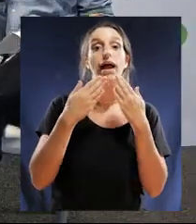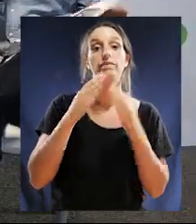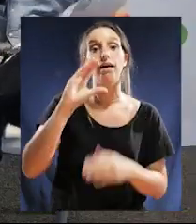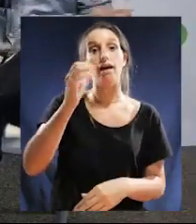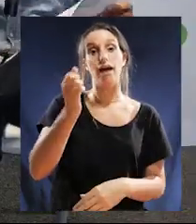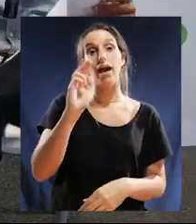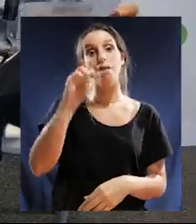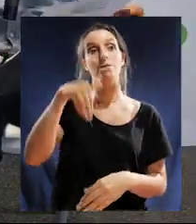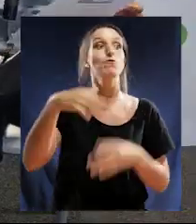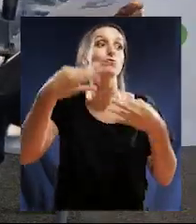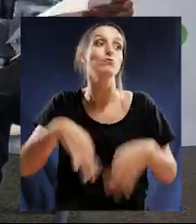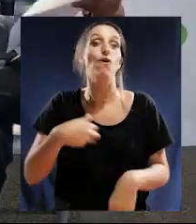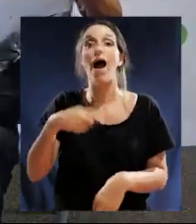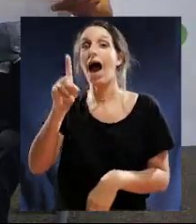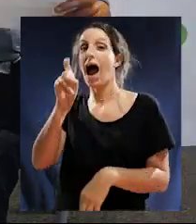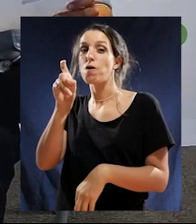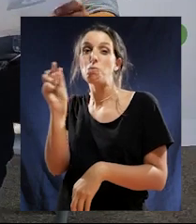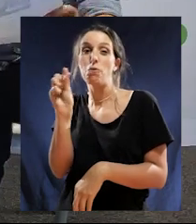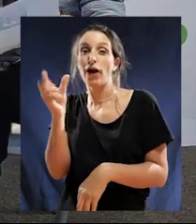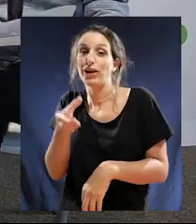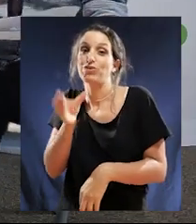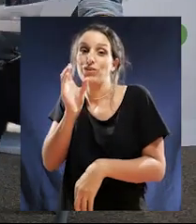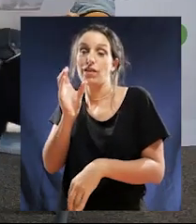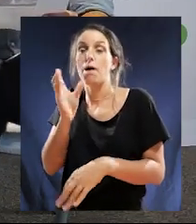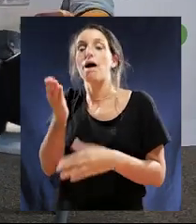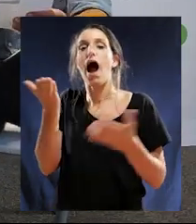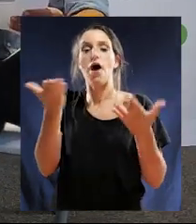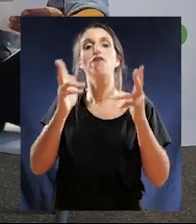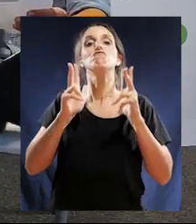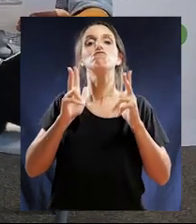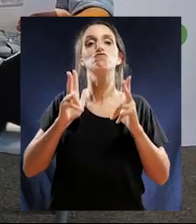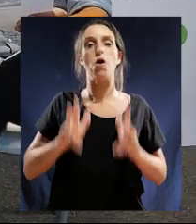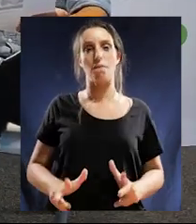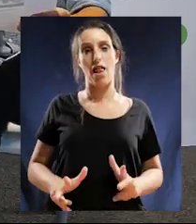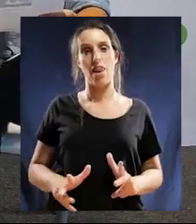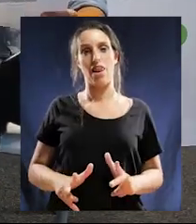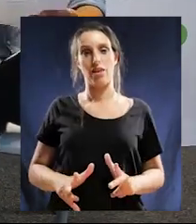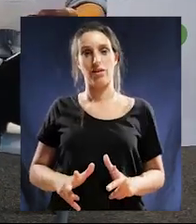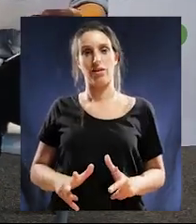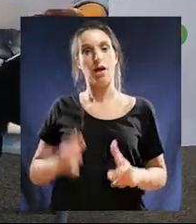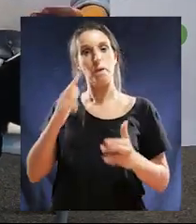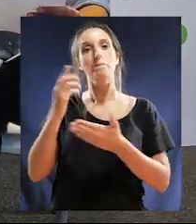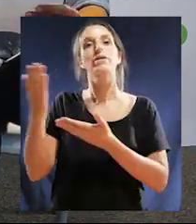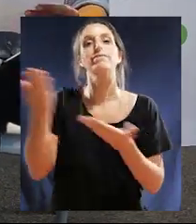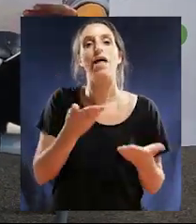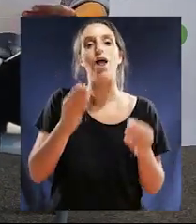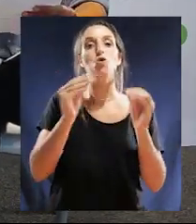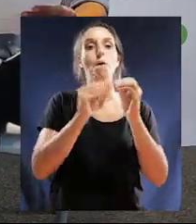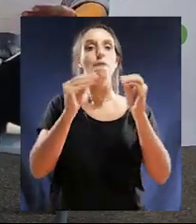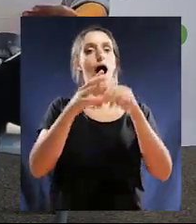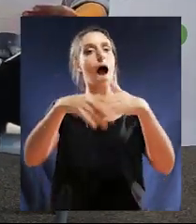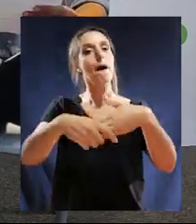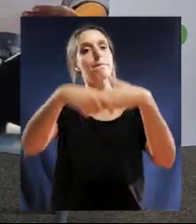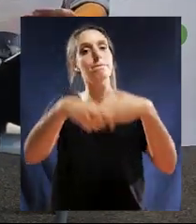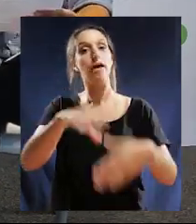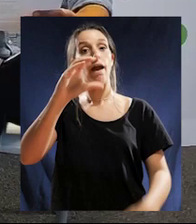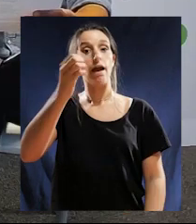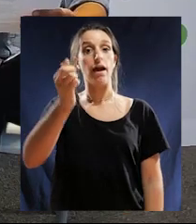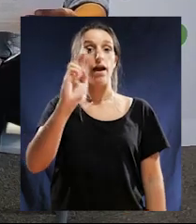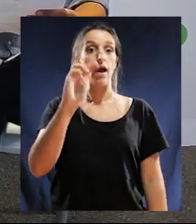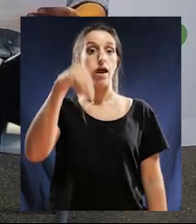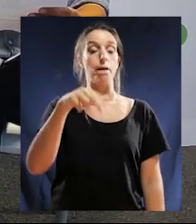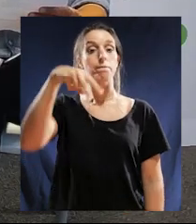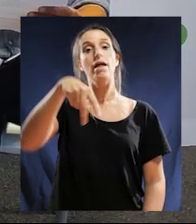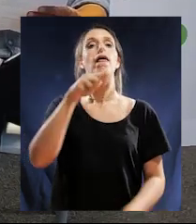en esta tomar un poquito de agua continuado perder la presentación formal de esta colega esta amiga carmen